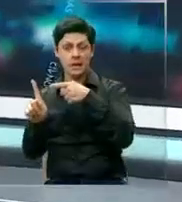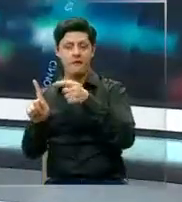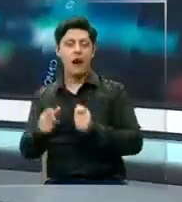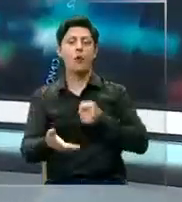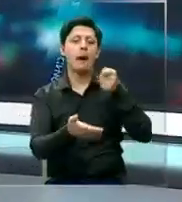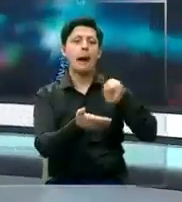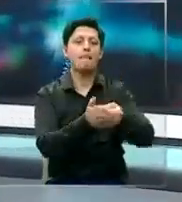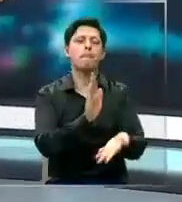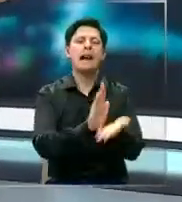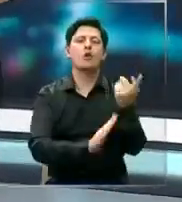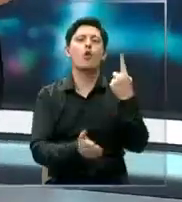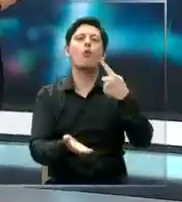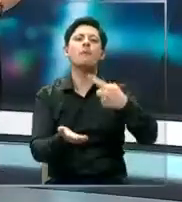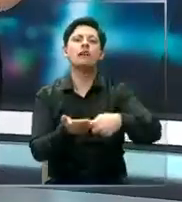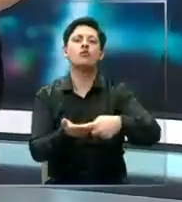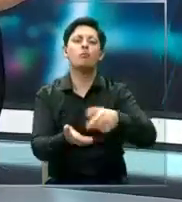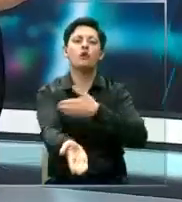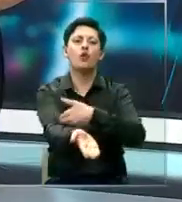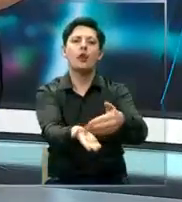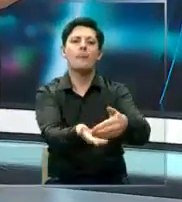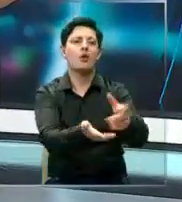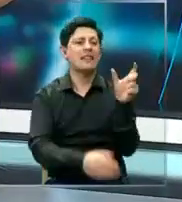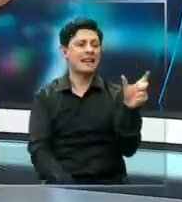de 1 millón de pesos con la tarjeta de la mujer.